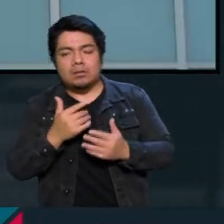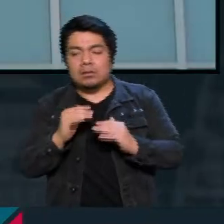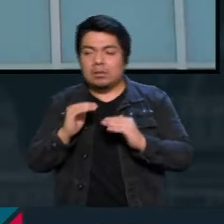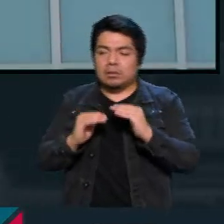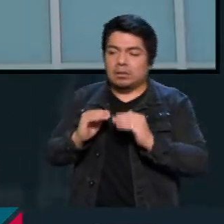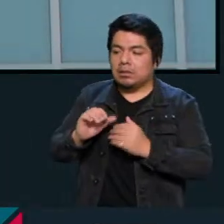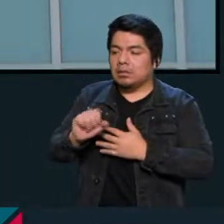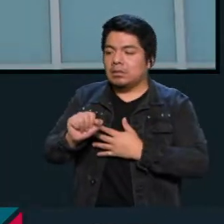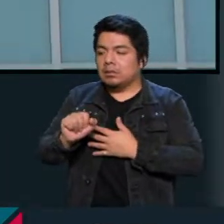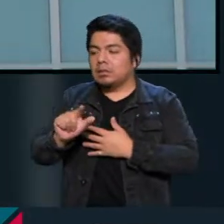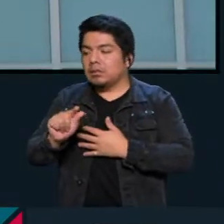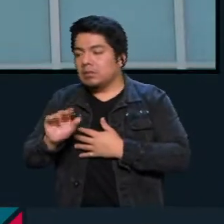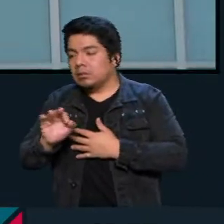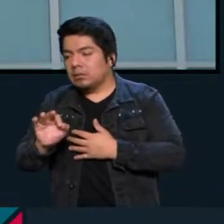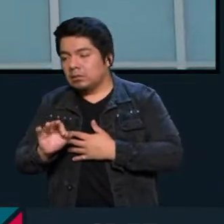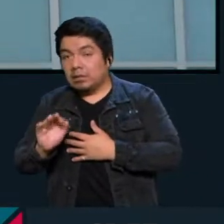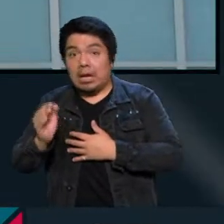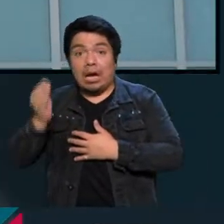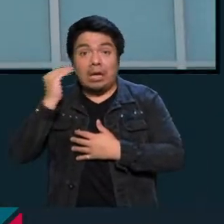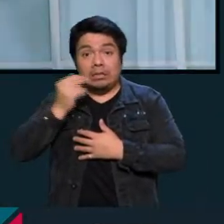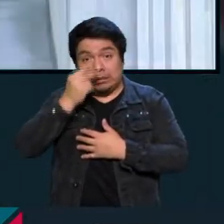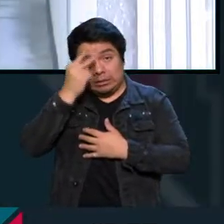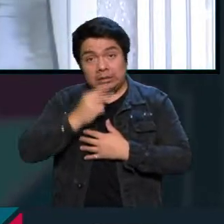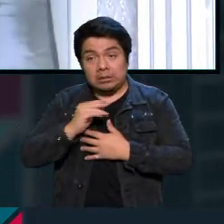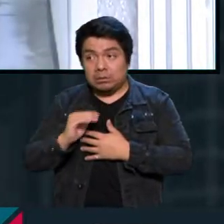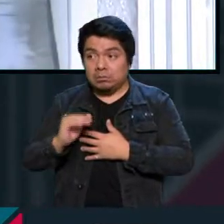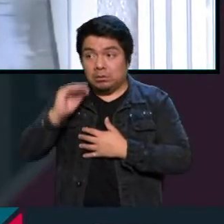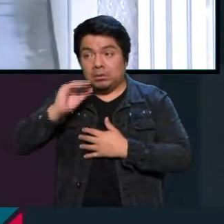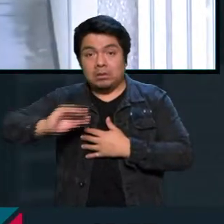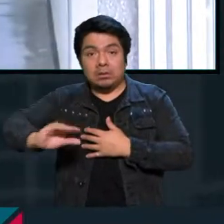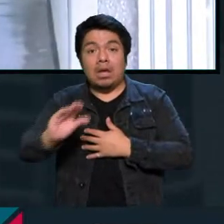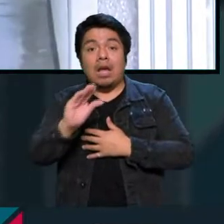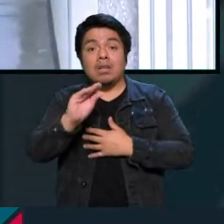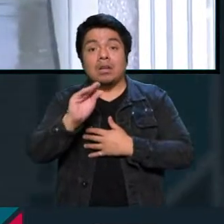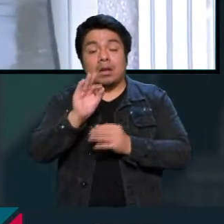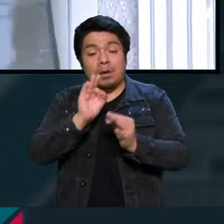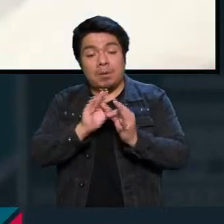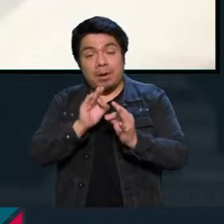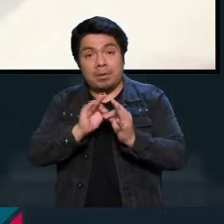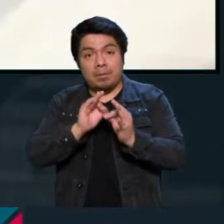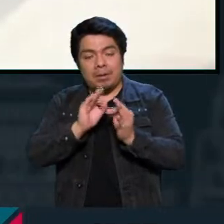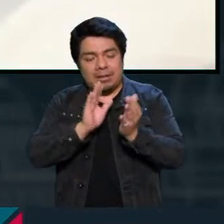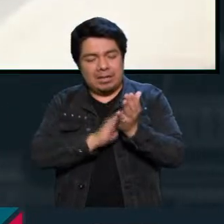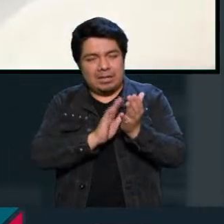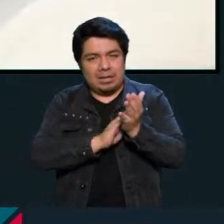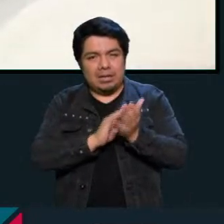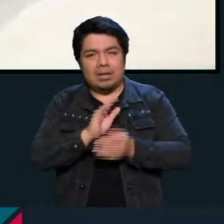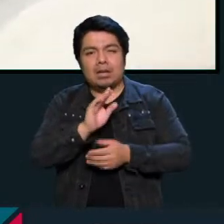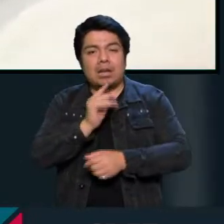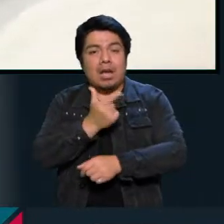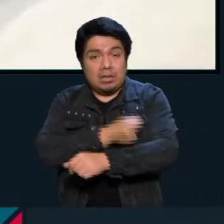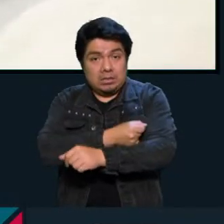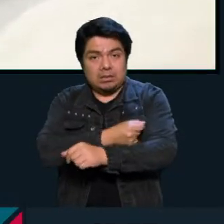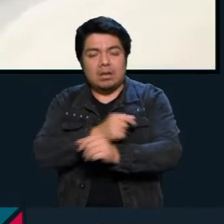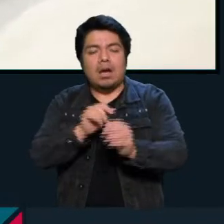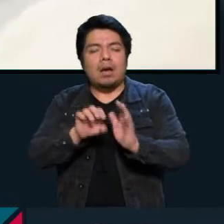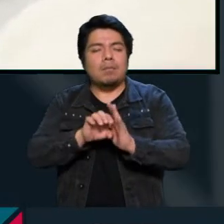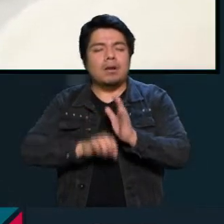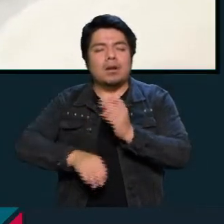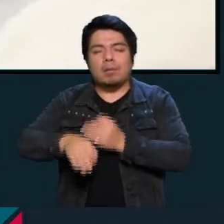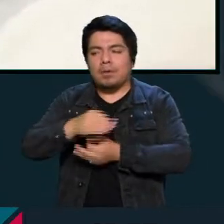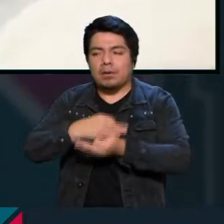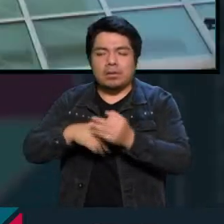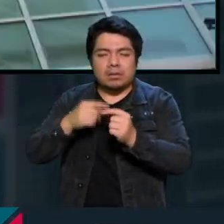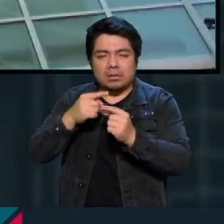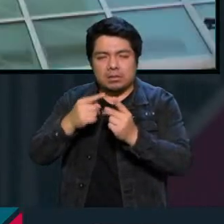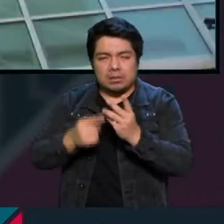del 60-70%, cuando antes en México estamos al 90% del cumplimiento de la cartilla de vacunación, Braulio. Entonces, por ejemplo, todas estas cosas que